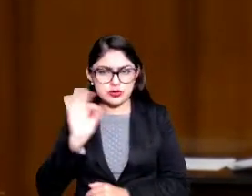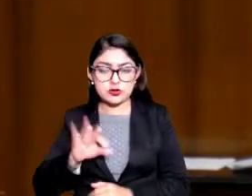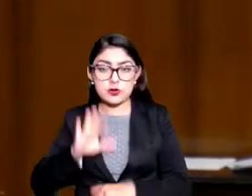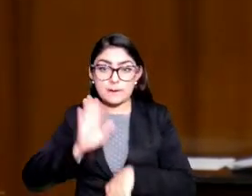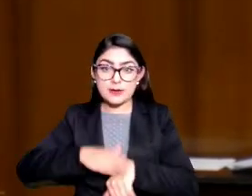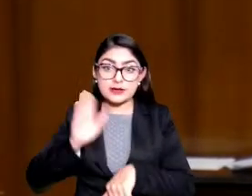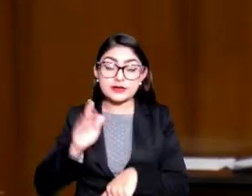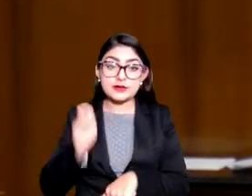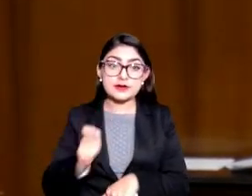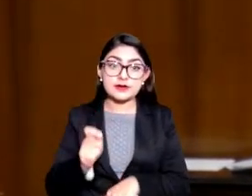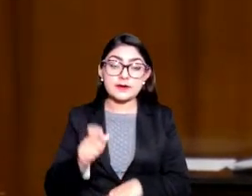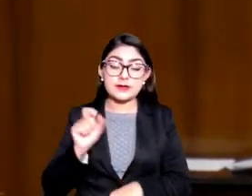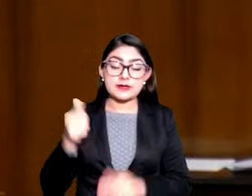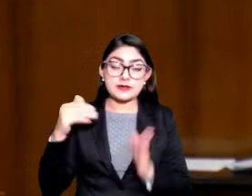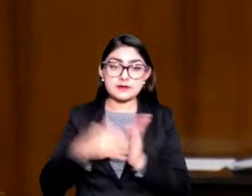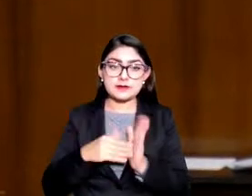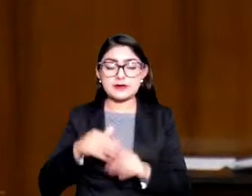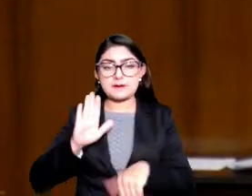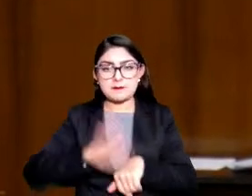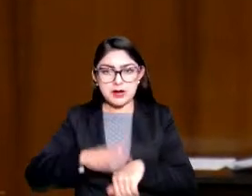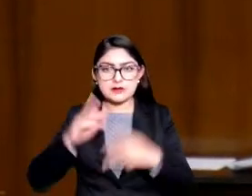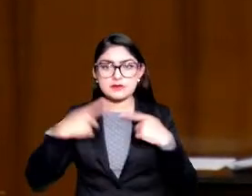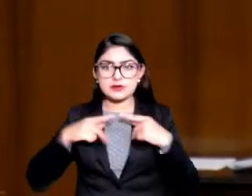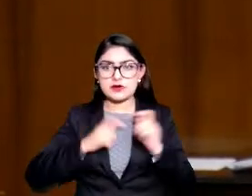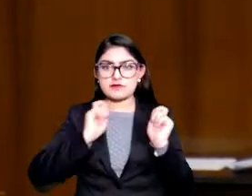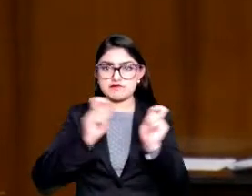capacidades para el autoempleo y